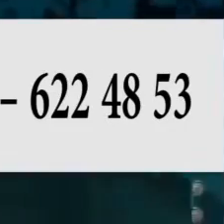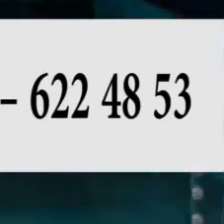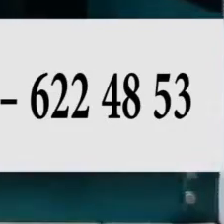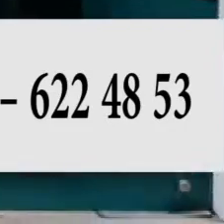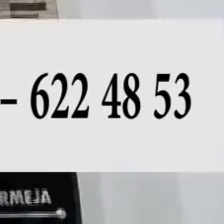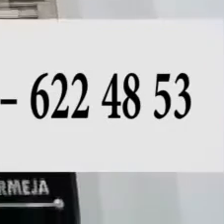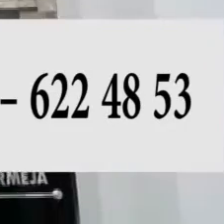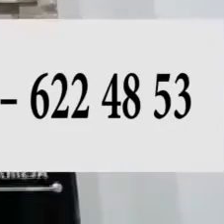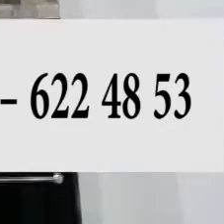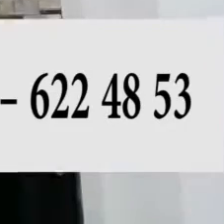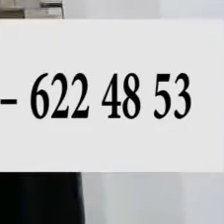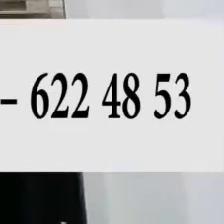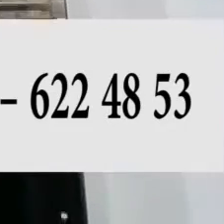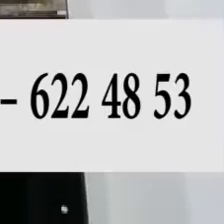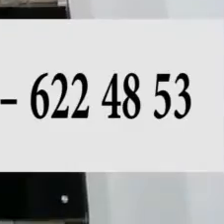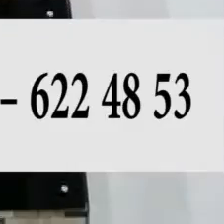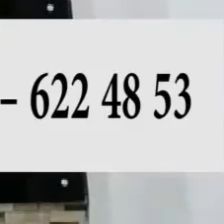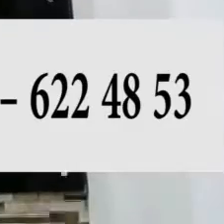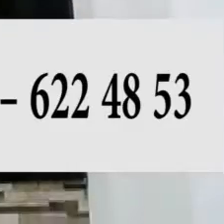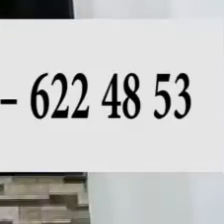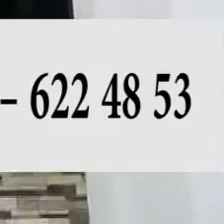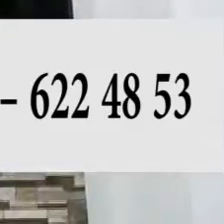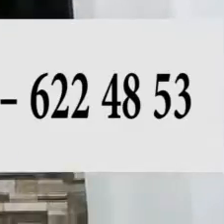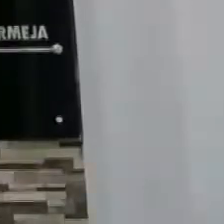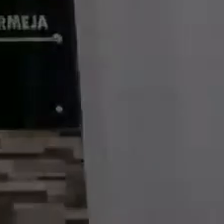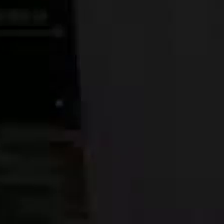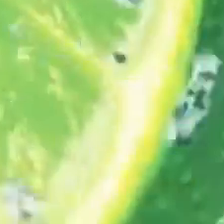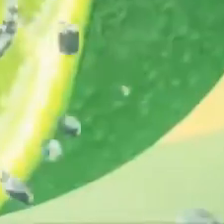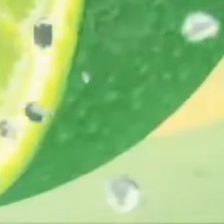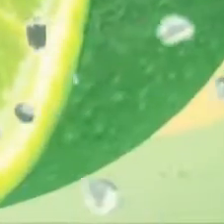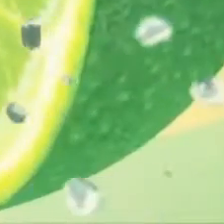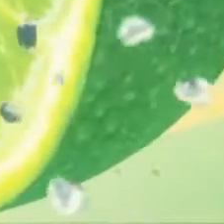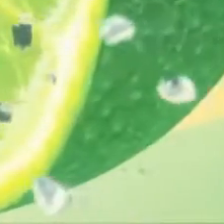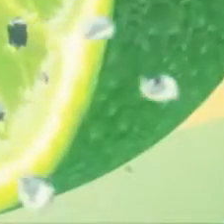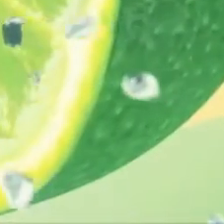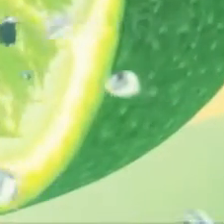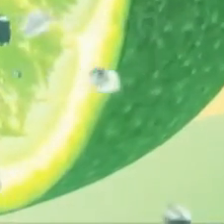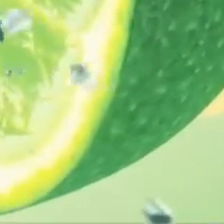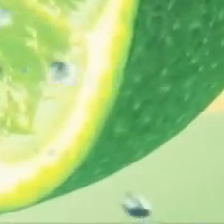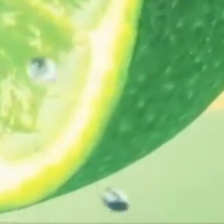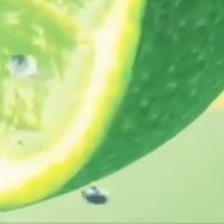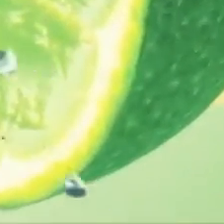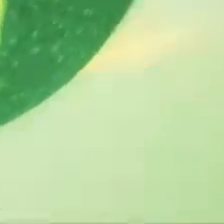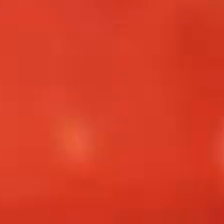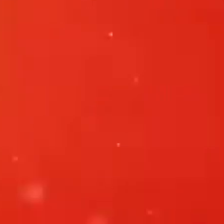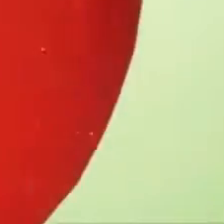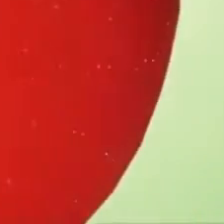calidad lo puedes encontrar en Radiólogos Asociados Barranca Bermeja.